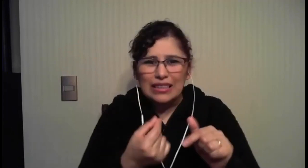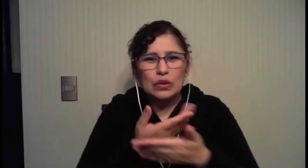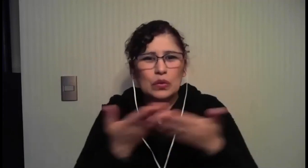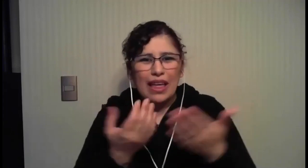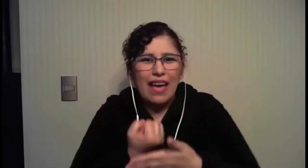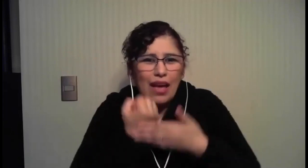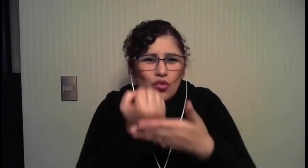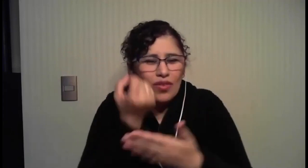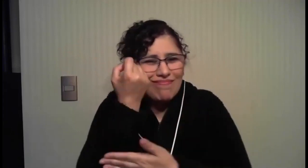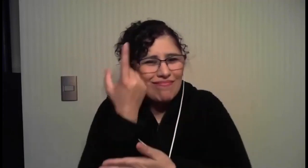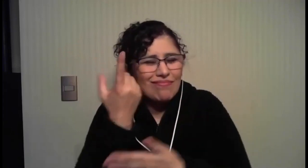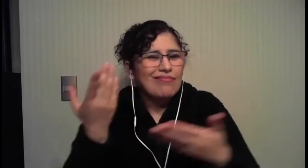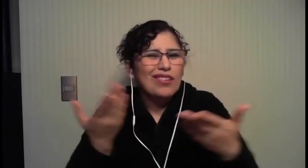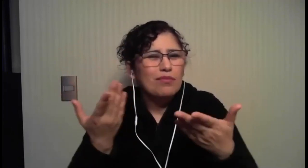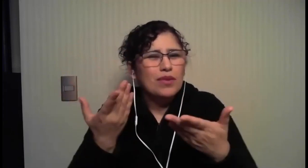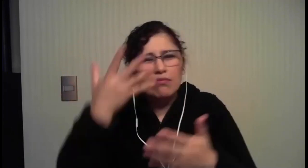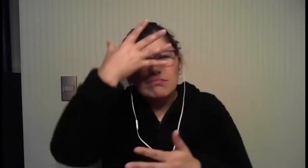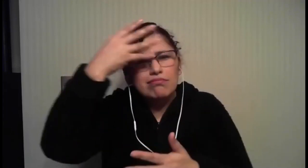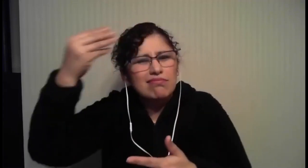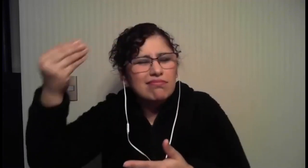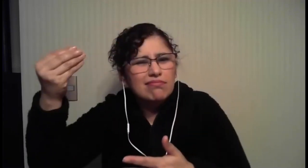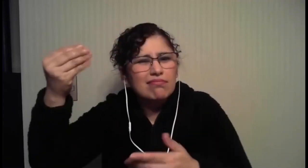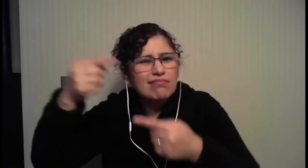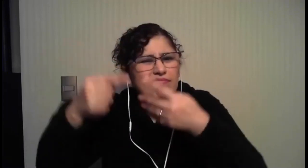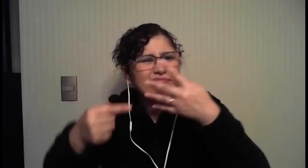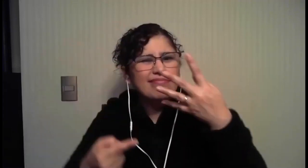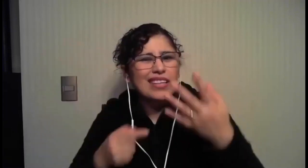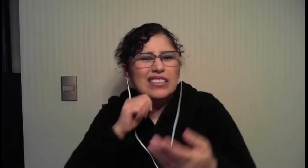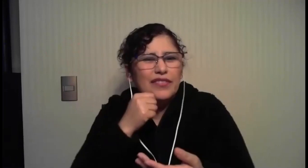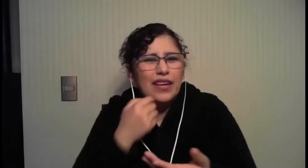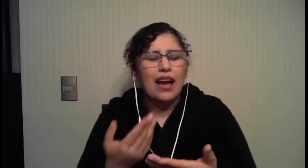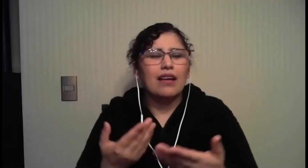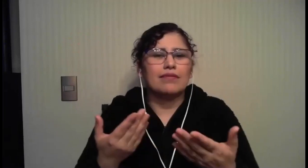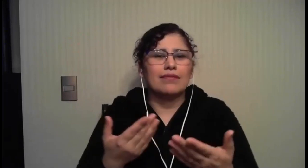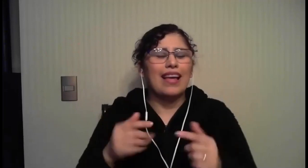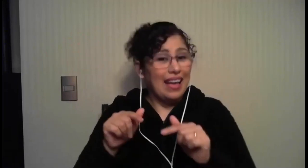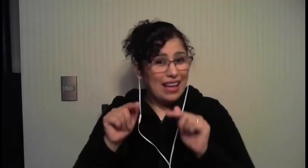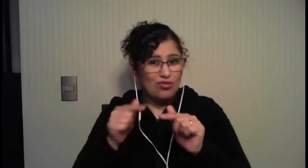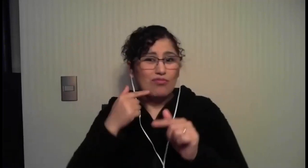poder entender de qué estamos hablando cuando se está hablando de demencias, ¿ok?